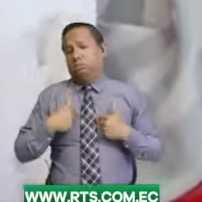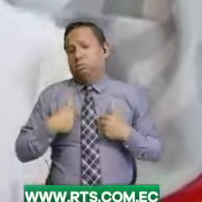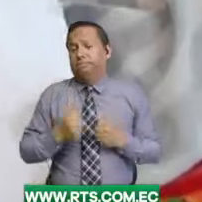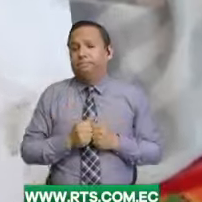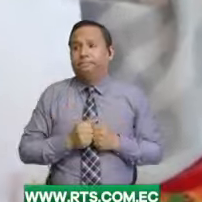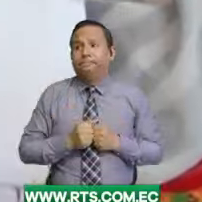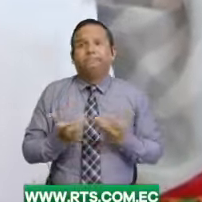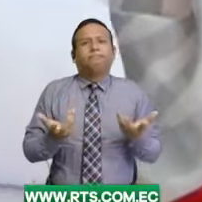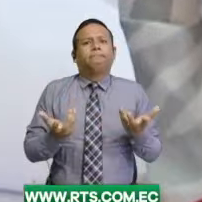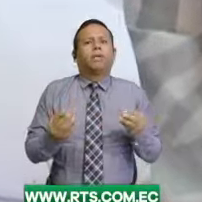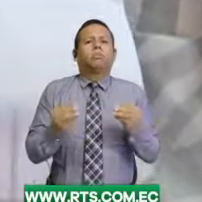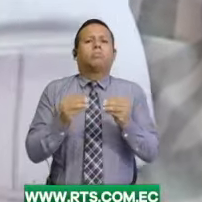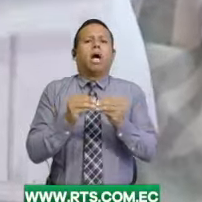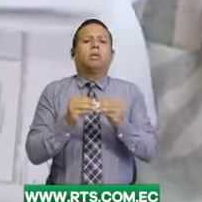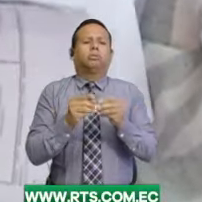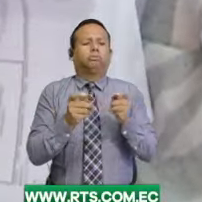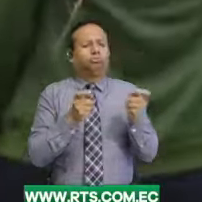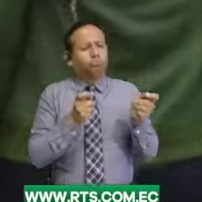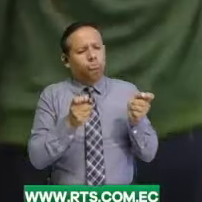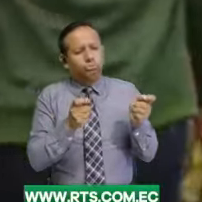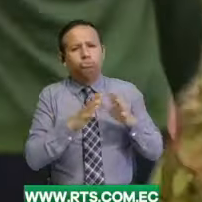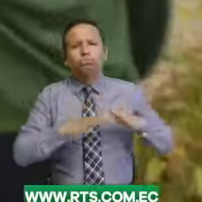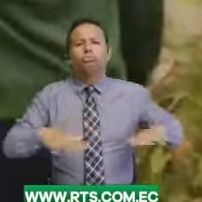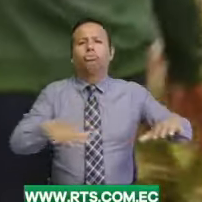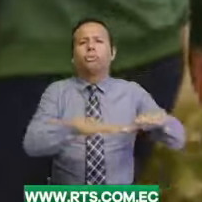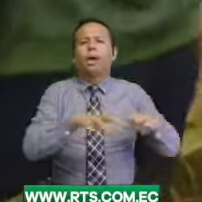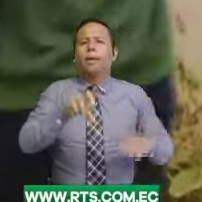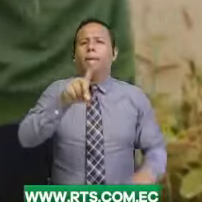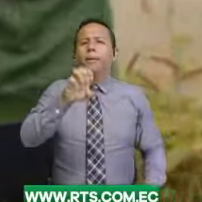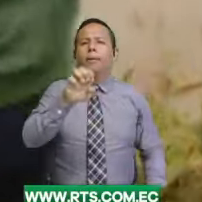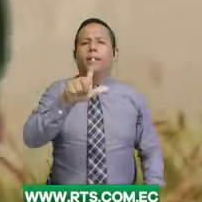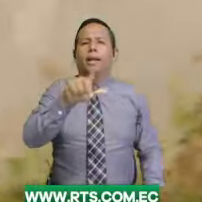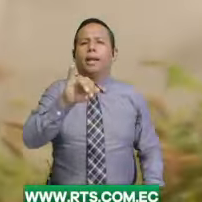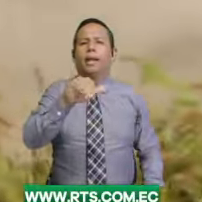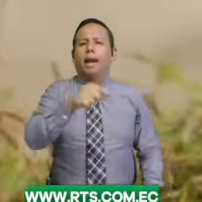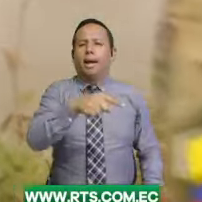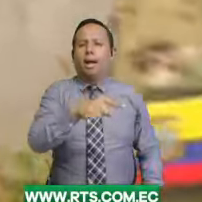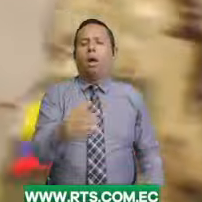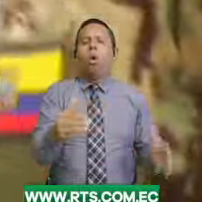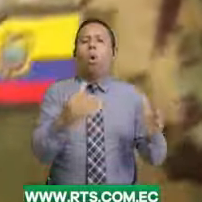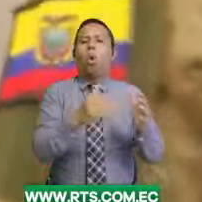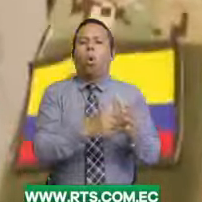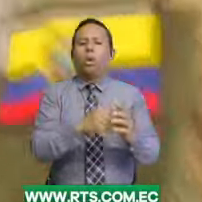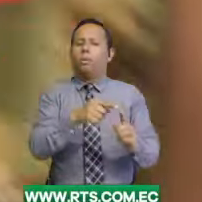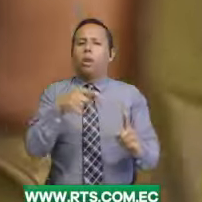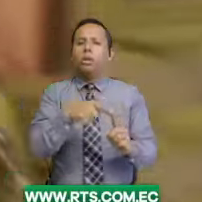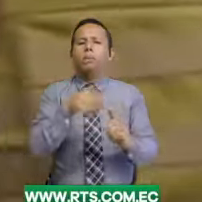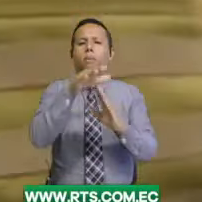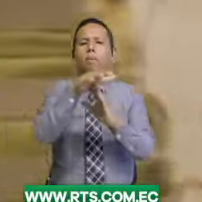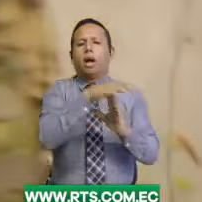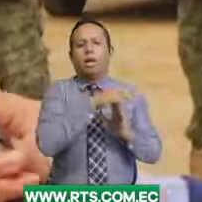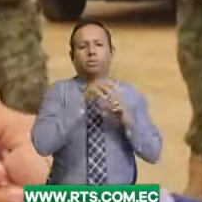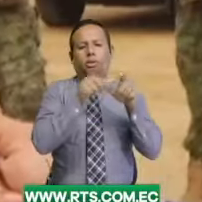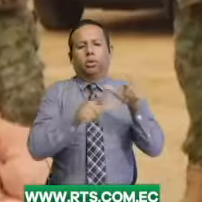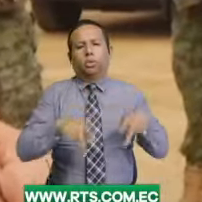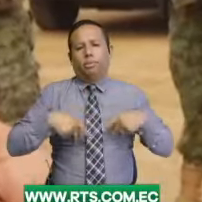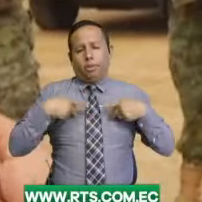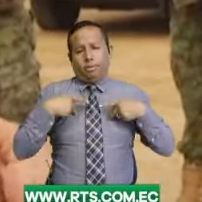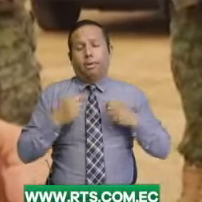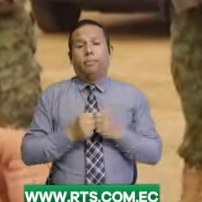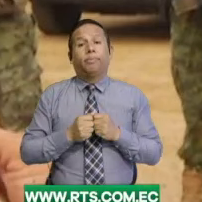de intervenciones en fincas La Delia, en medio de la tarea por devolver la paz a sus habitantes. Bueno,